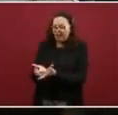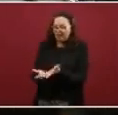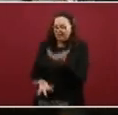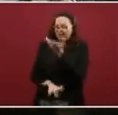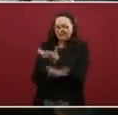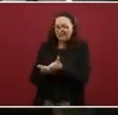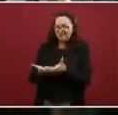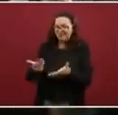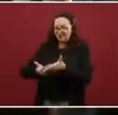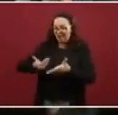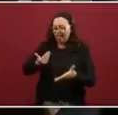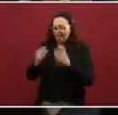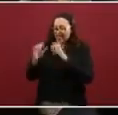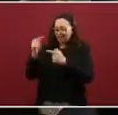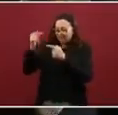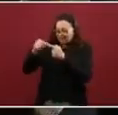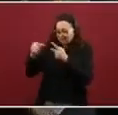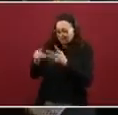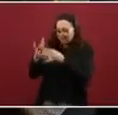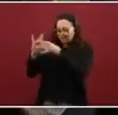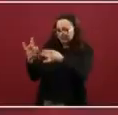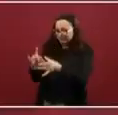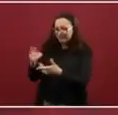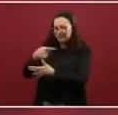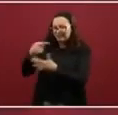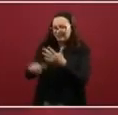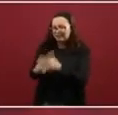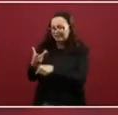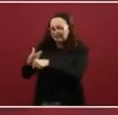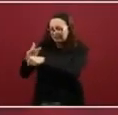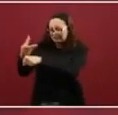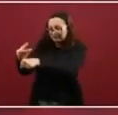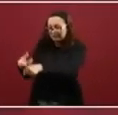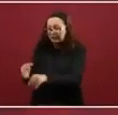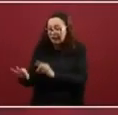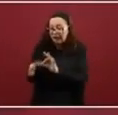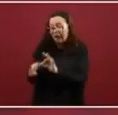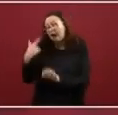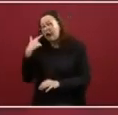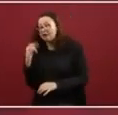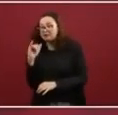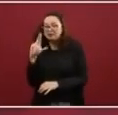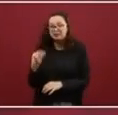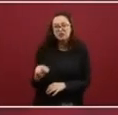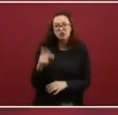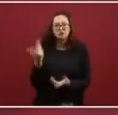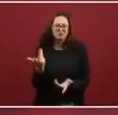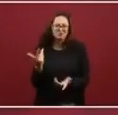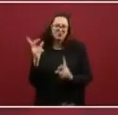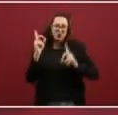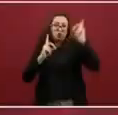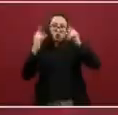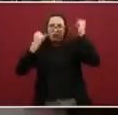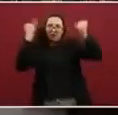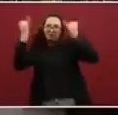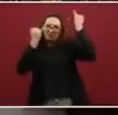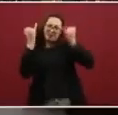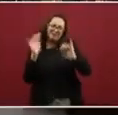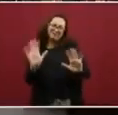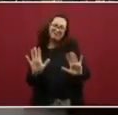poderle dar a usted un cálculo. Si no será una especulación. Si les parece, damos otra